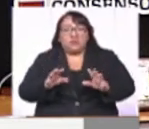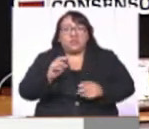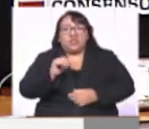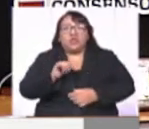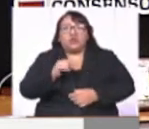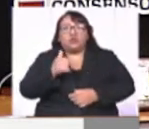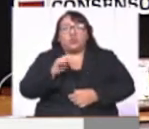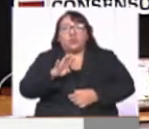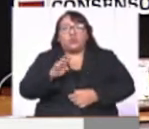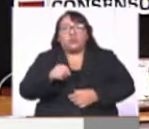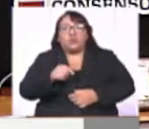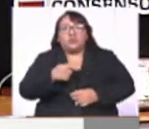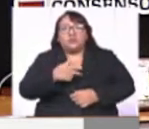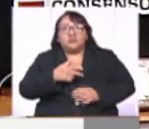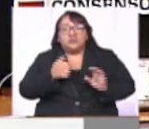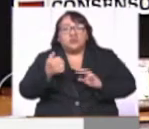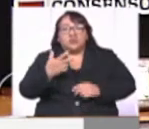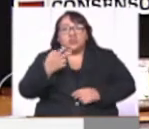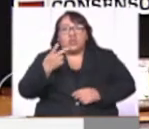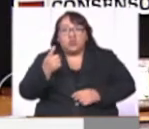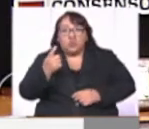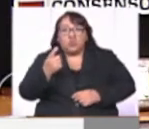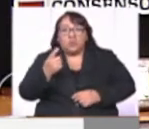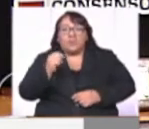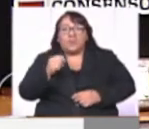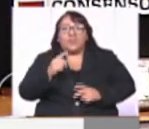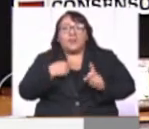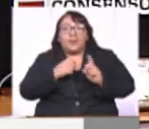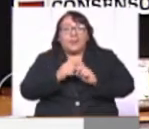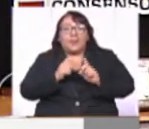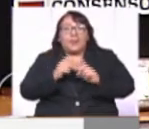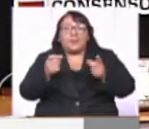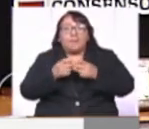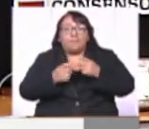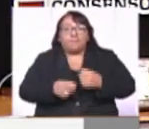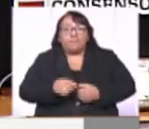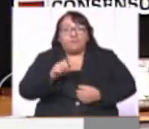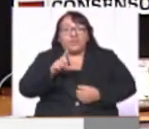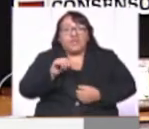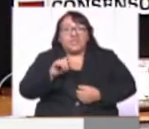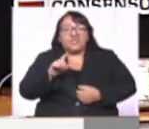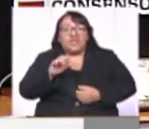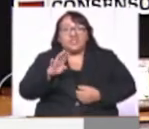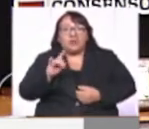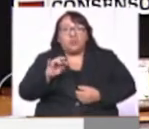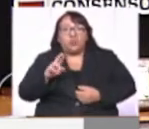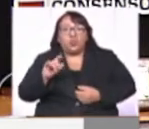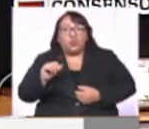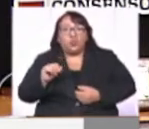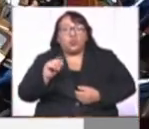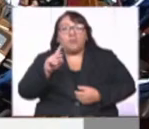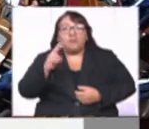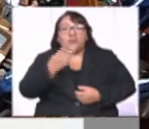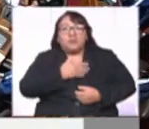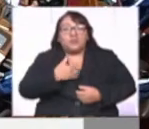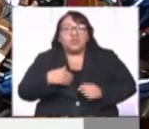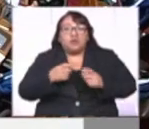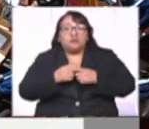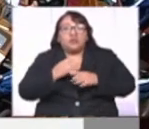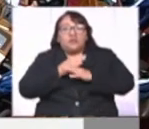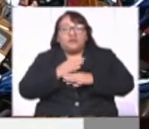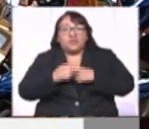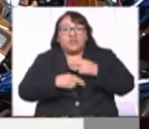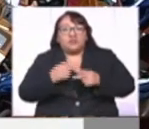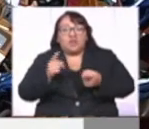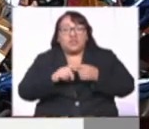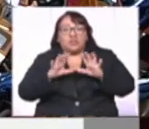29.999 y 4.631. Tiene la palabra el congresista Lizarzabur, vicepresidente de la Comisión de Defensa